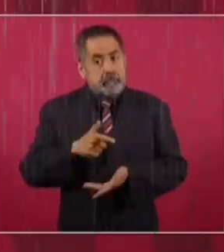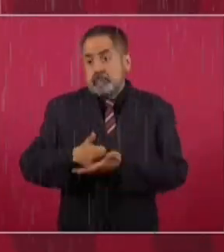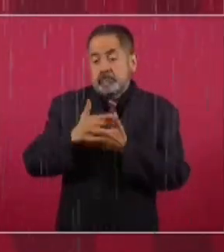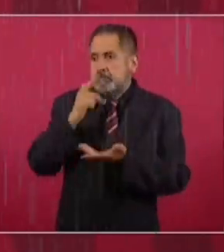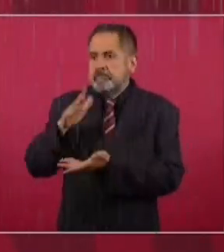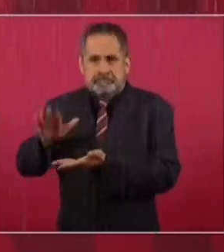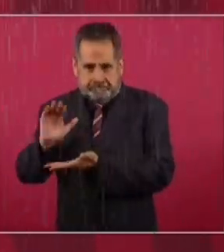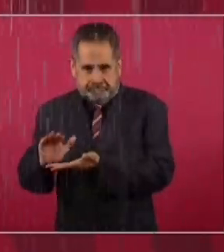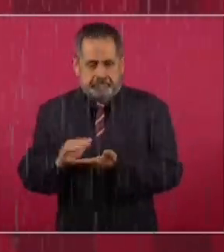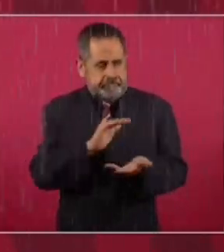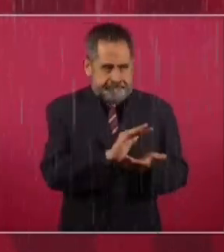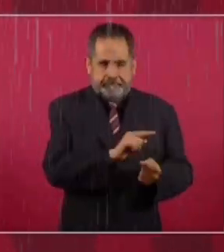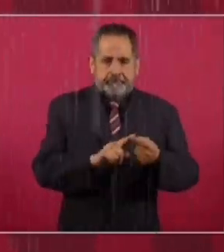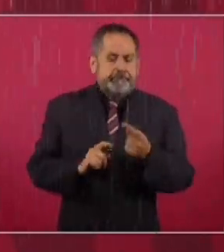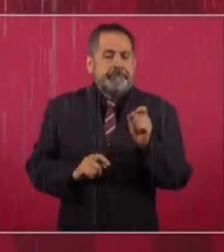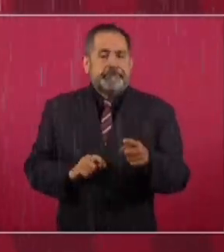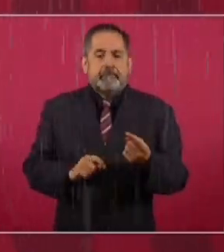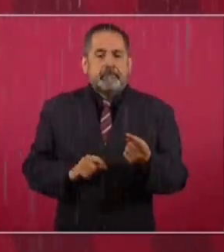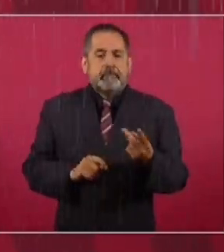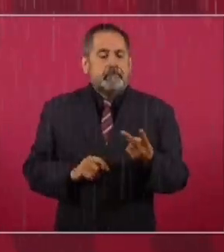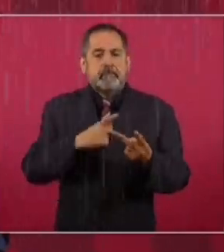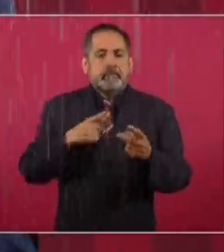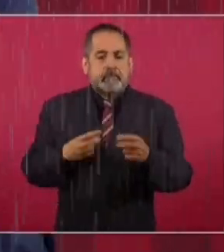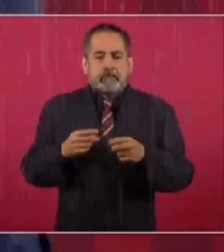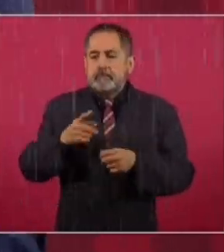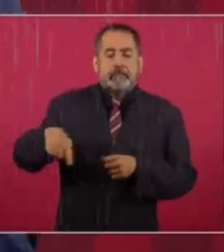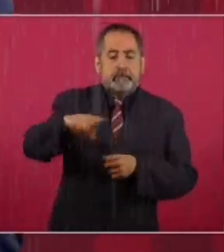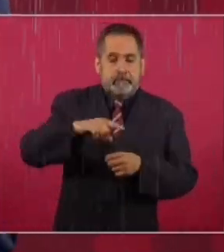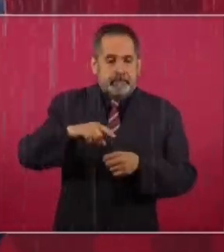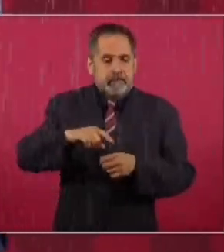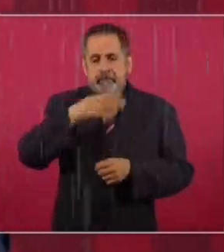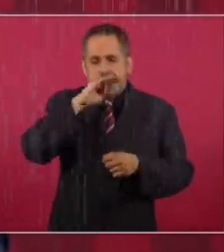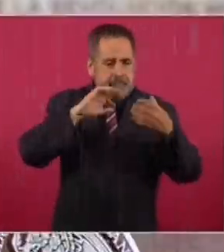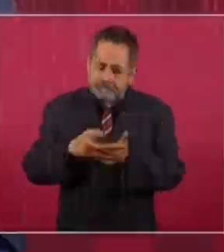mucho. Que no le aumente a los tortilleros el